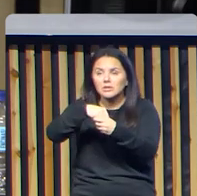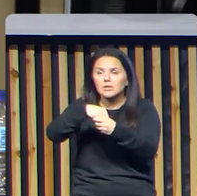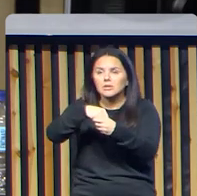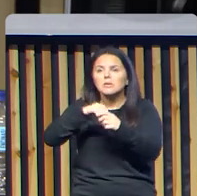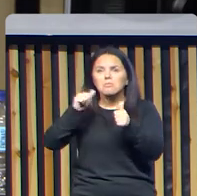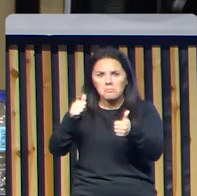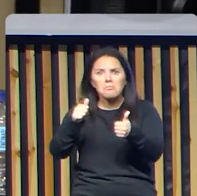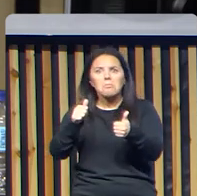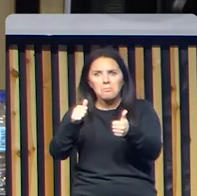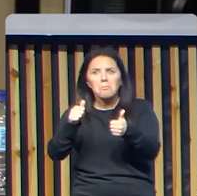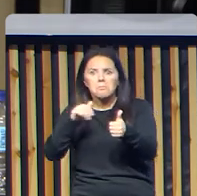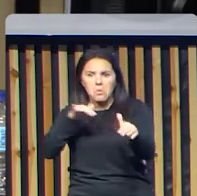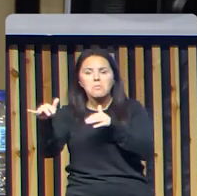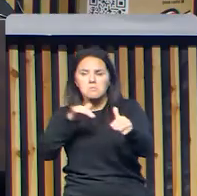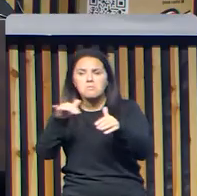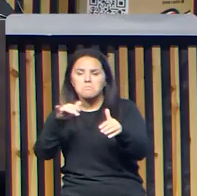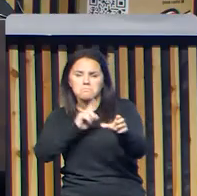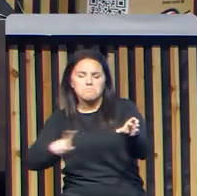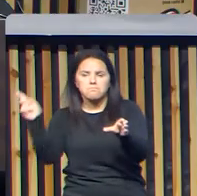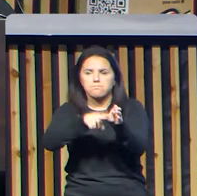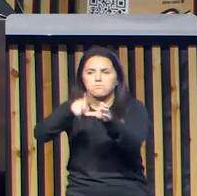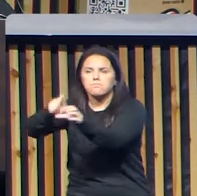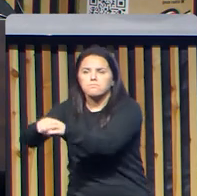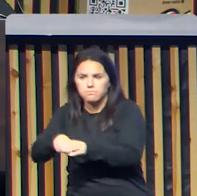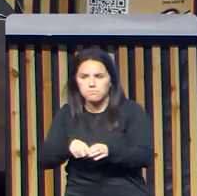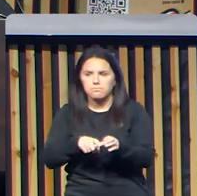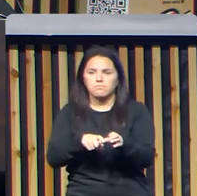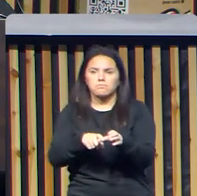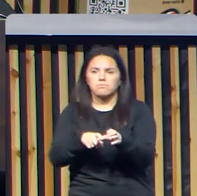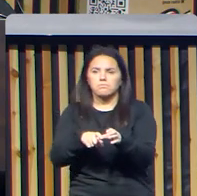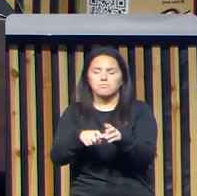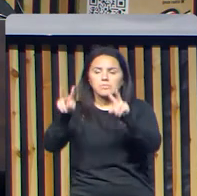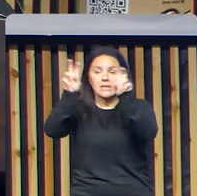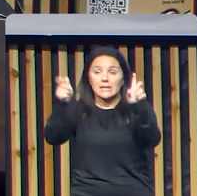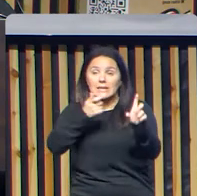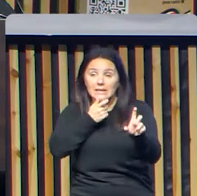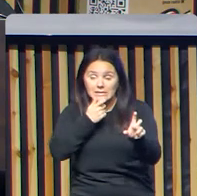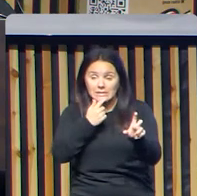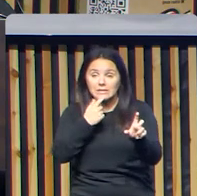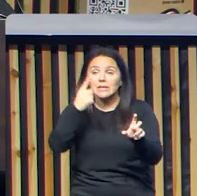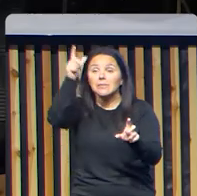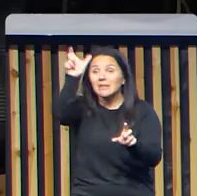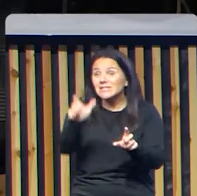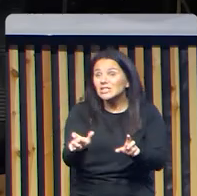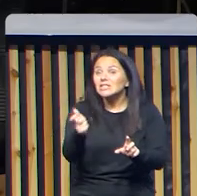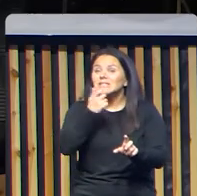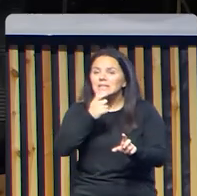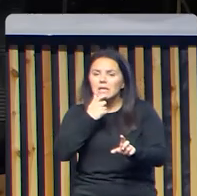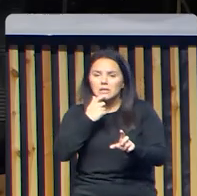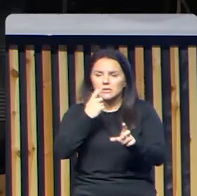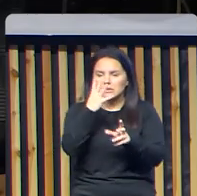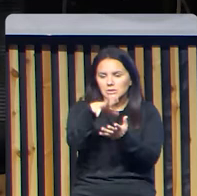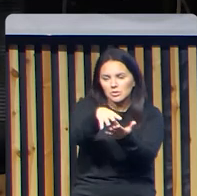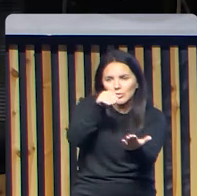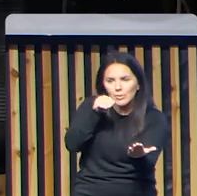se adhirieron a este movimiento Play in English para un inglés Llano